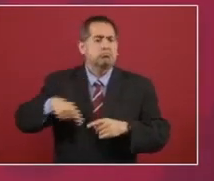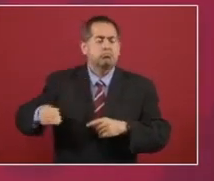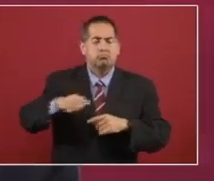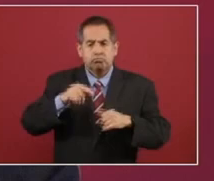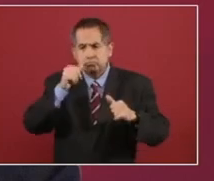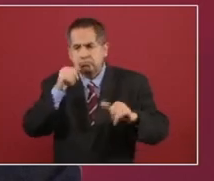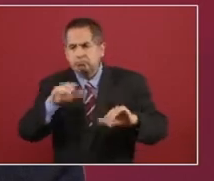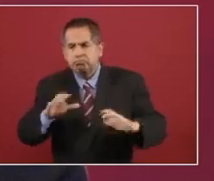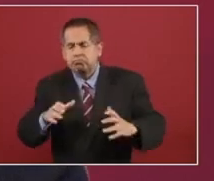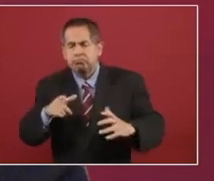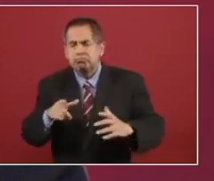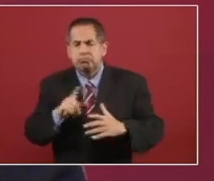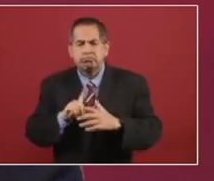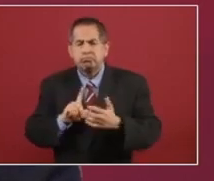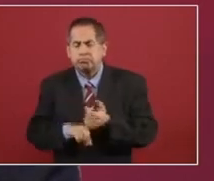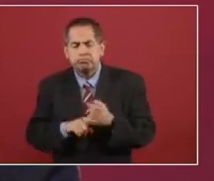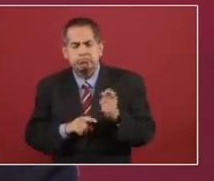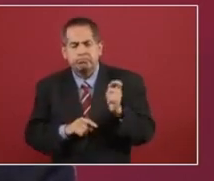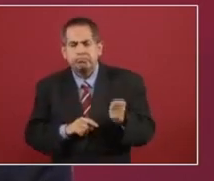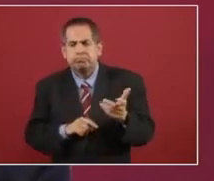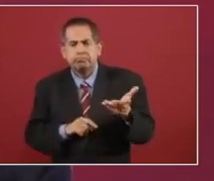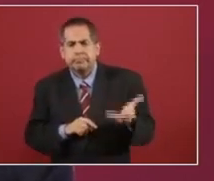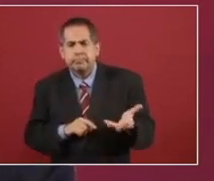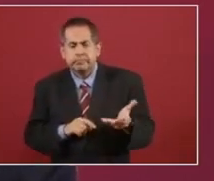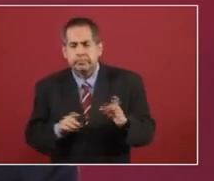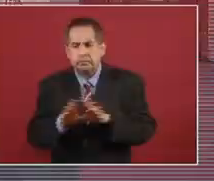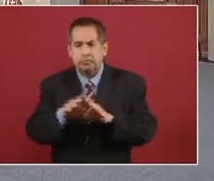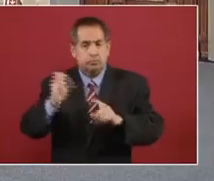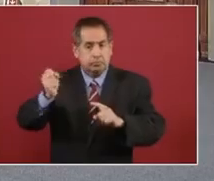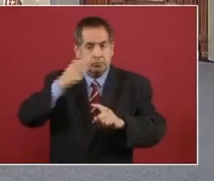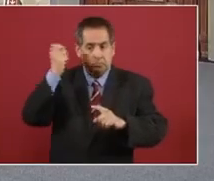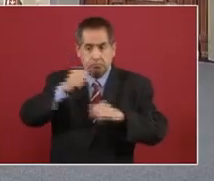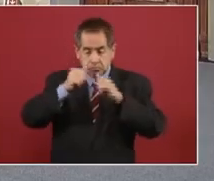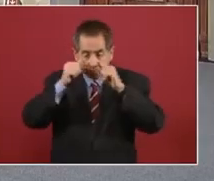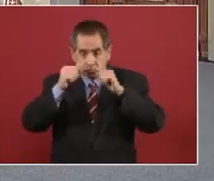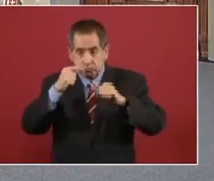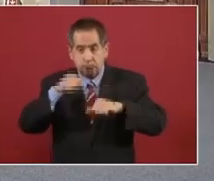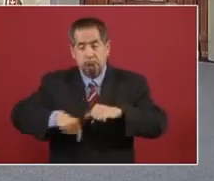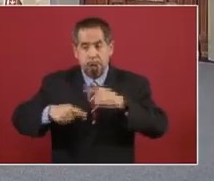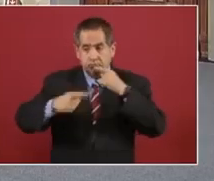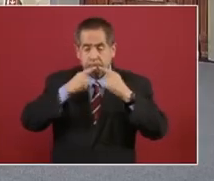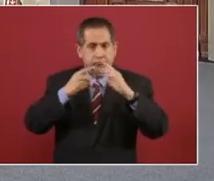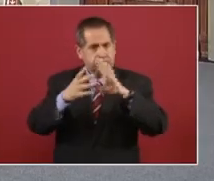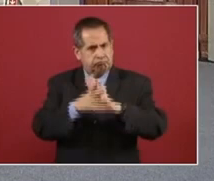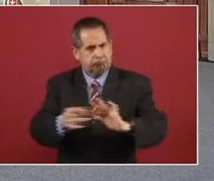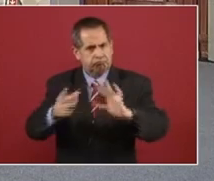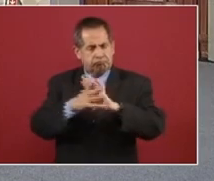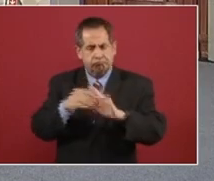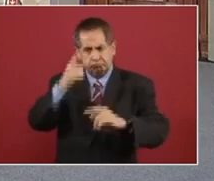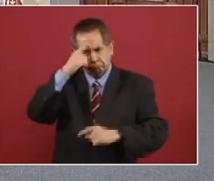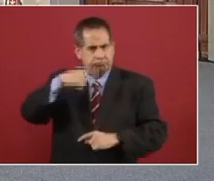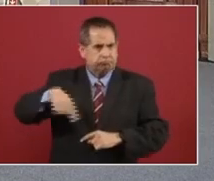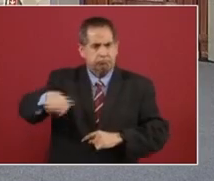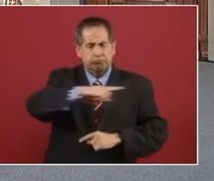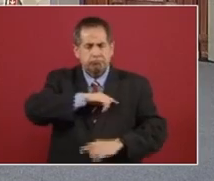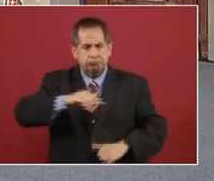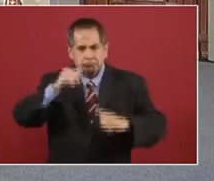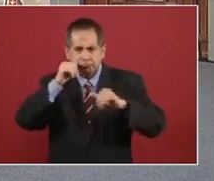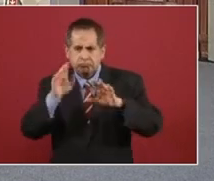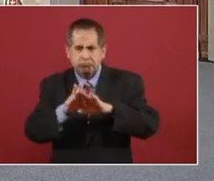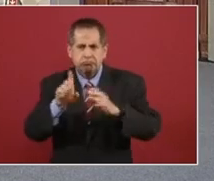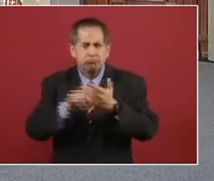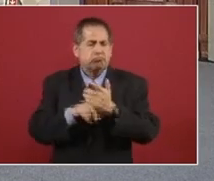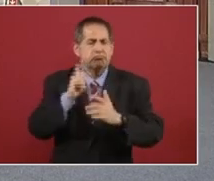estén pendientes de esta conferencia, de este diálogo circular, para estar